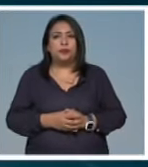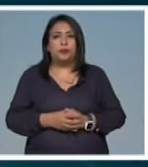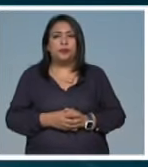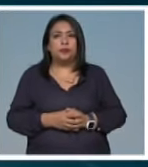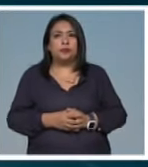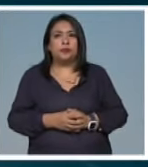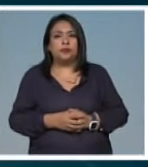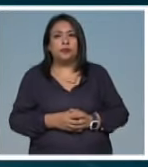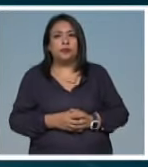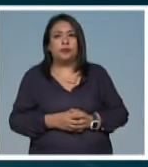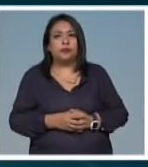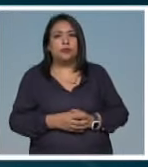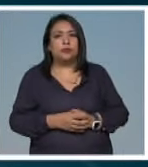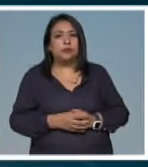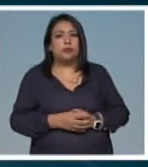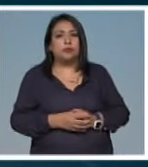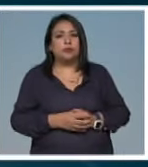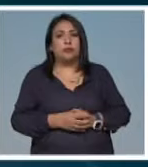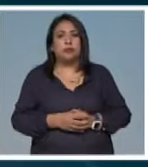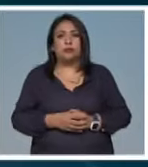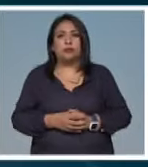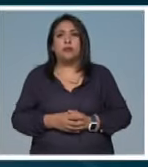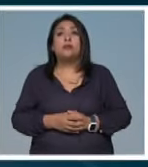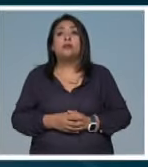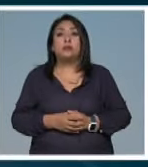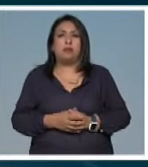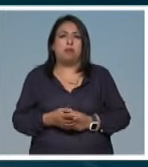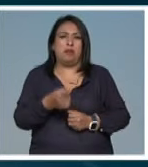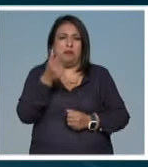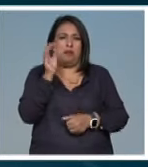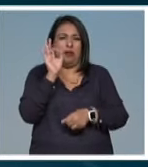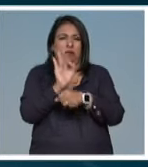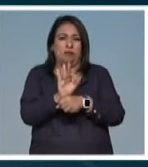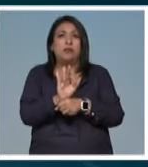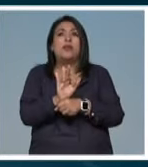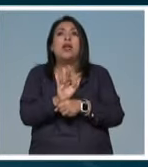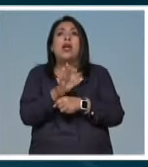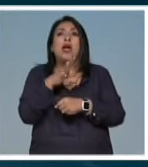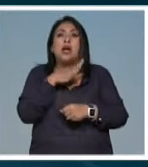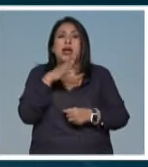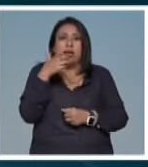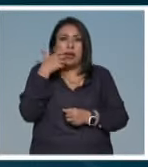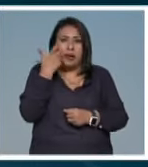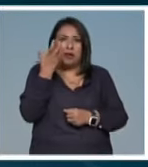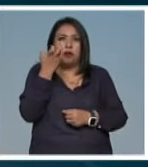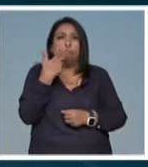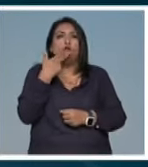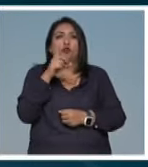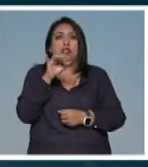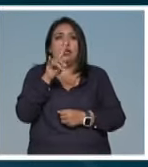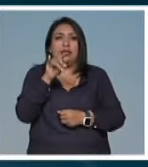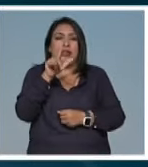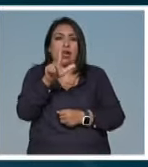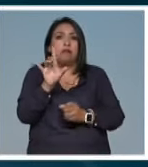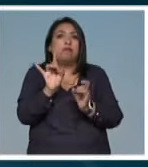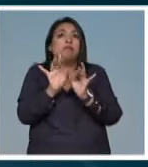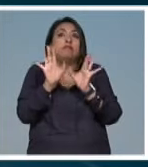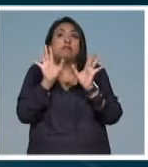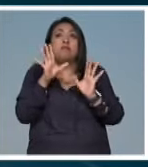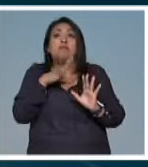domingo? Sí, el domingo, vengan a la casa. En un primer resguardo, pues, se apunta justo a lo digital, a que en algún momento esté